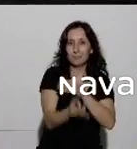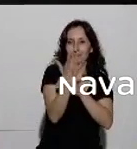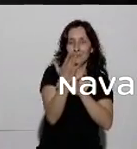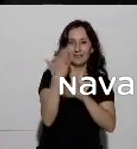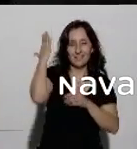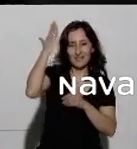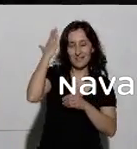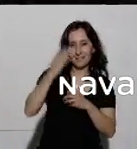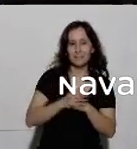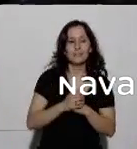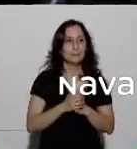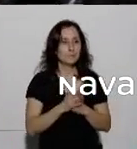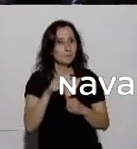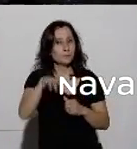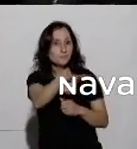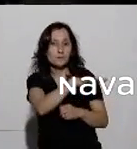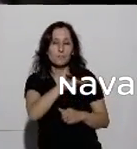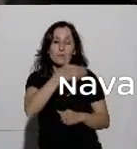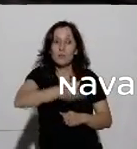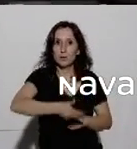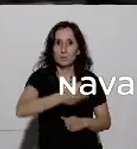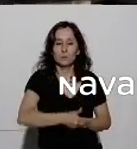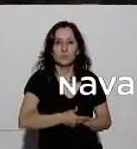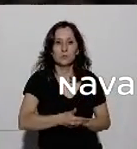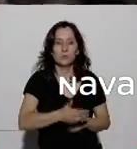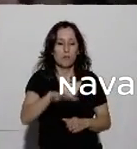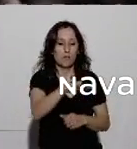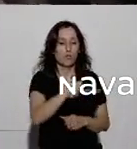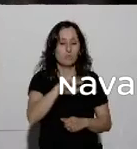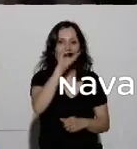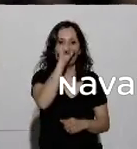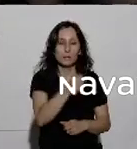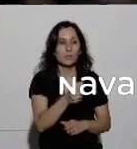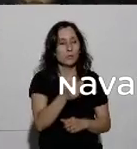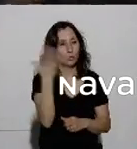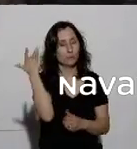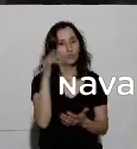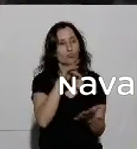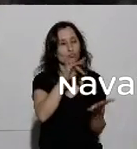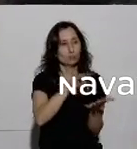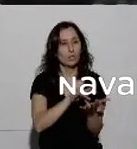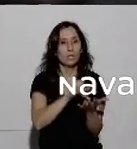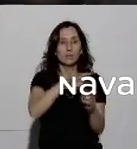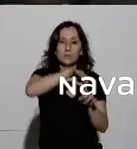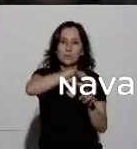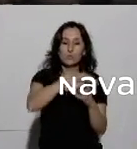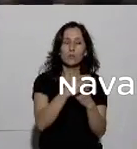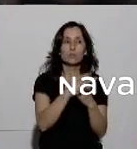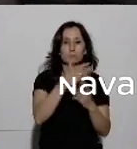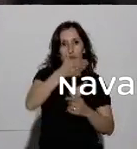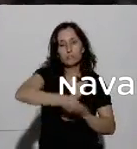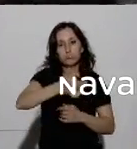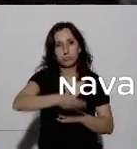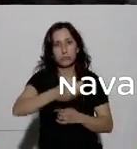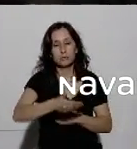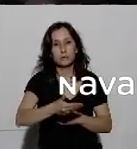¿no? Bueno, aquí es un sitio muy importante de brujería porque ocurrió una serie de cosas muy importantes que